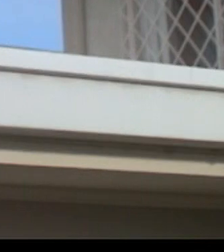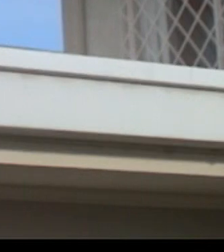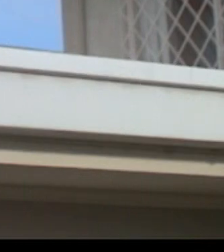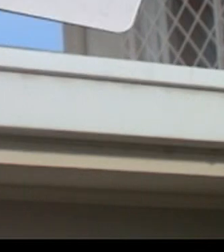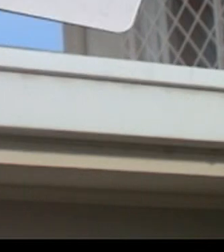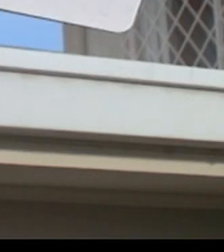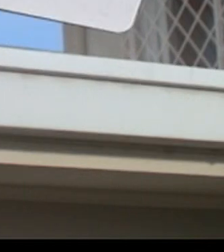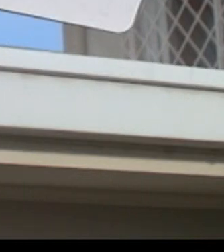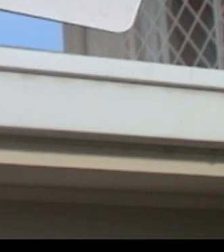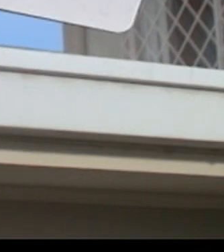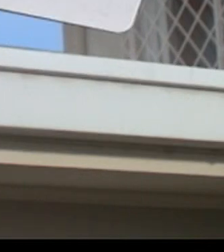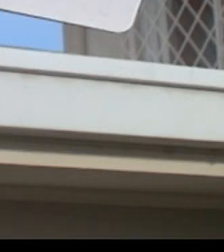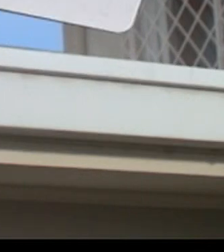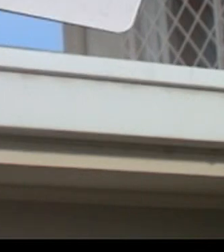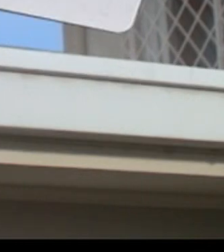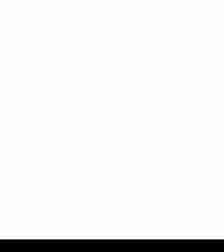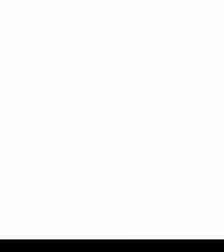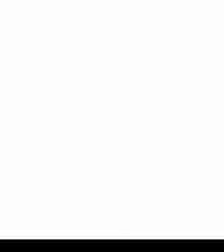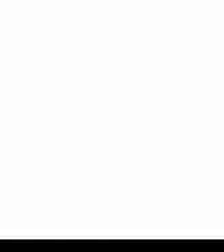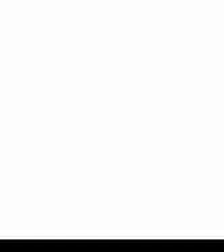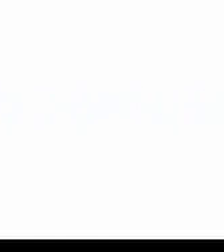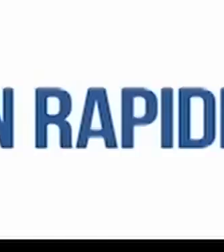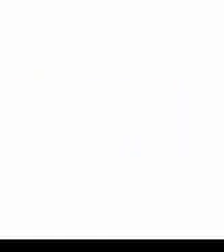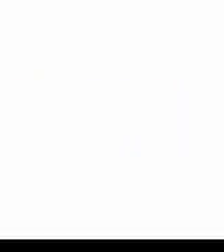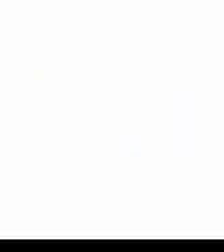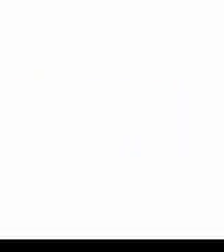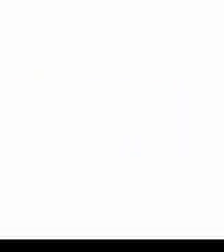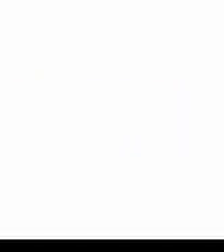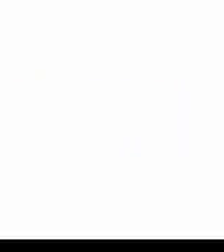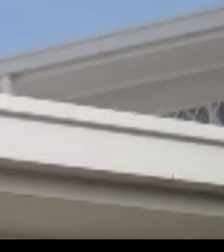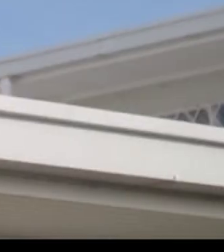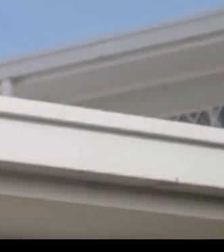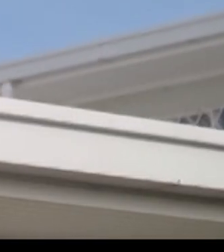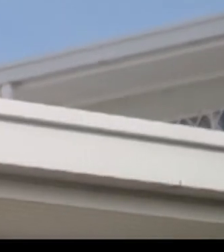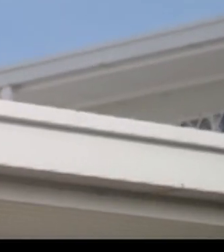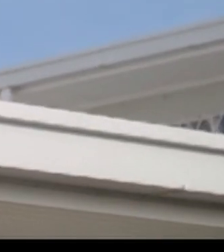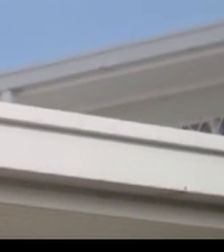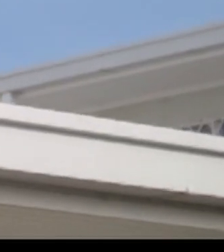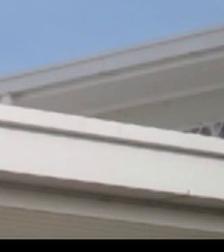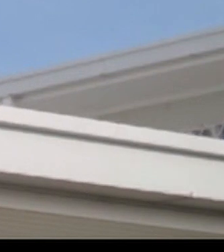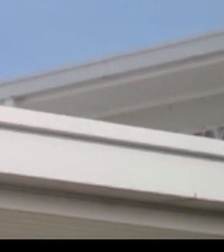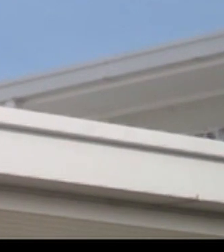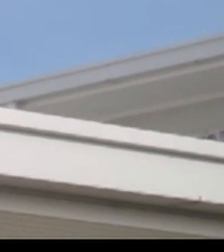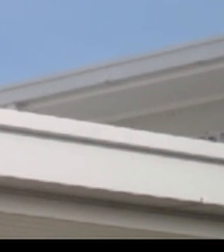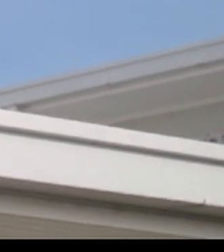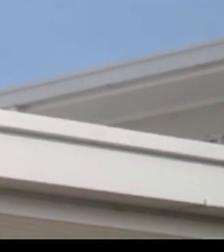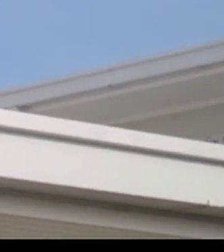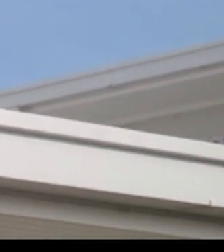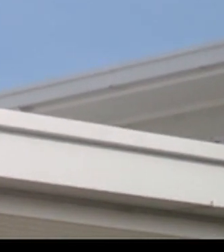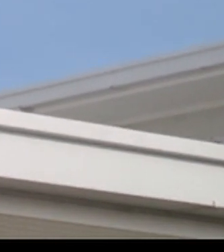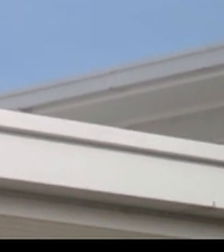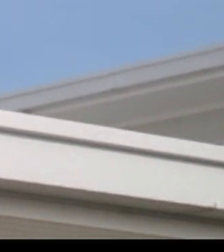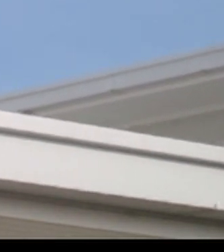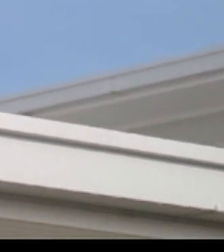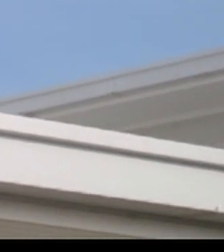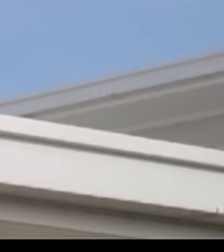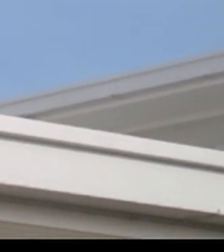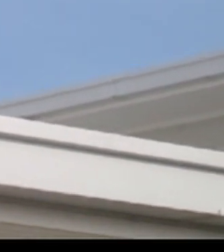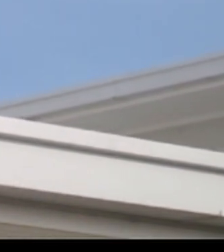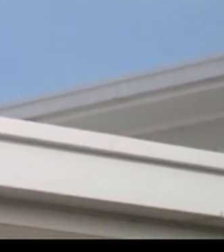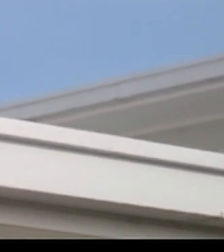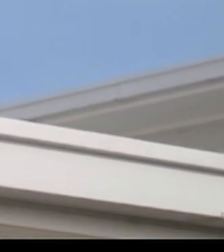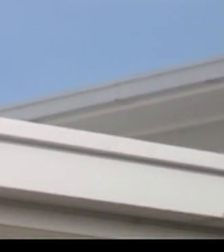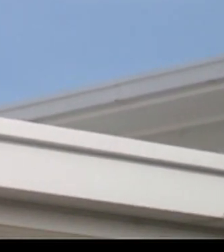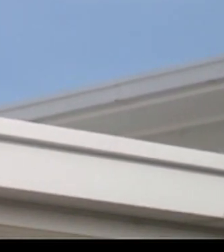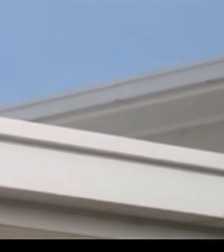Número 327, Nuevas Canoas. Hay 1000 razones para querer un BN rapidito. Sea cual sea la suya, solicítelo